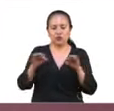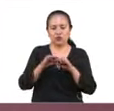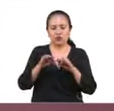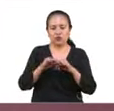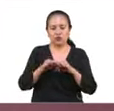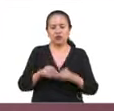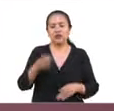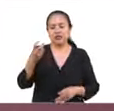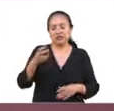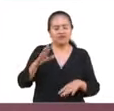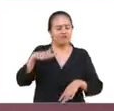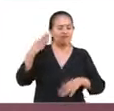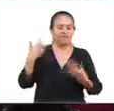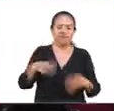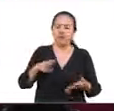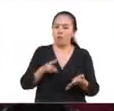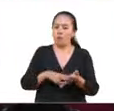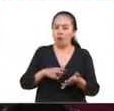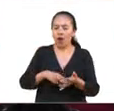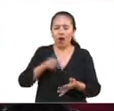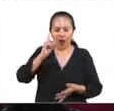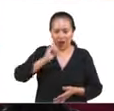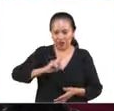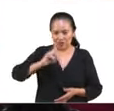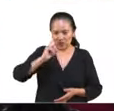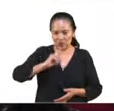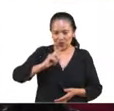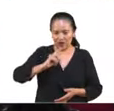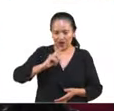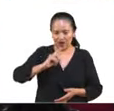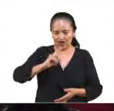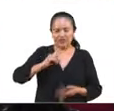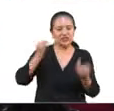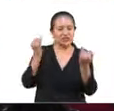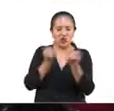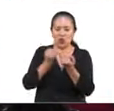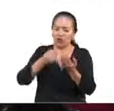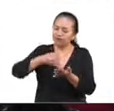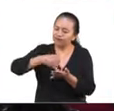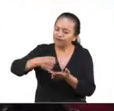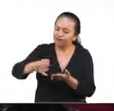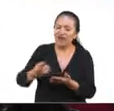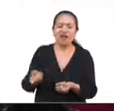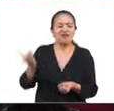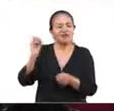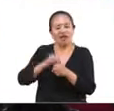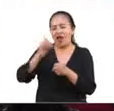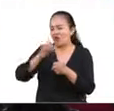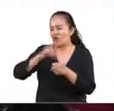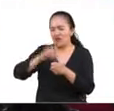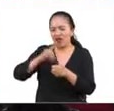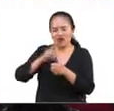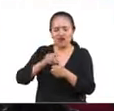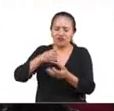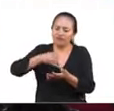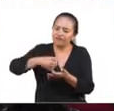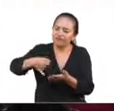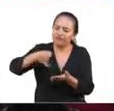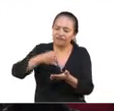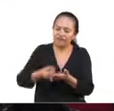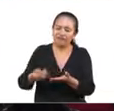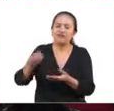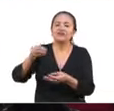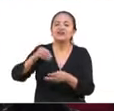ese conocimiento como el de las mujeres sembradoras, que todos los días con sus manos nos